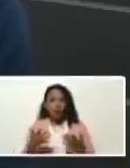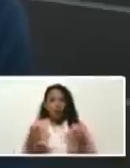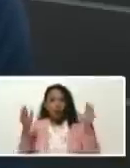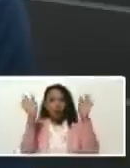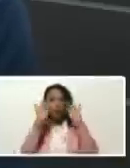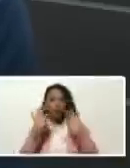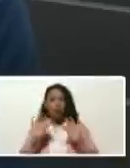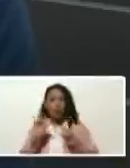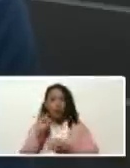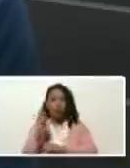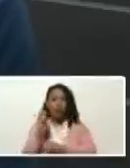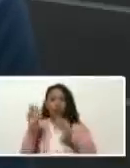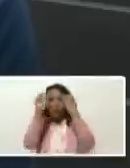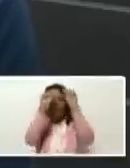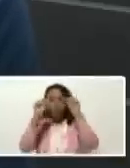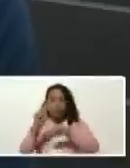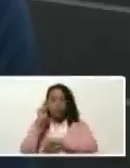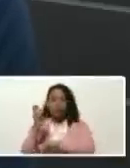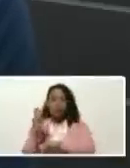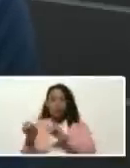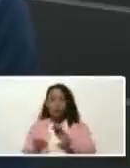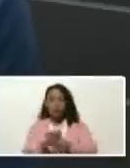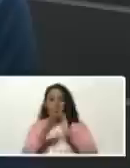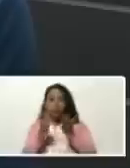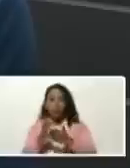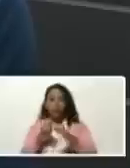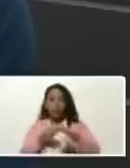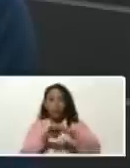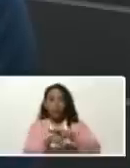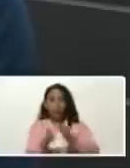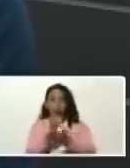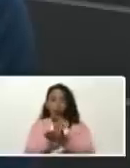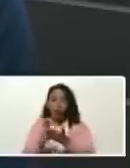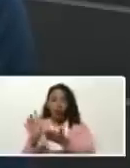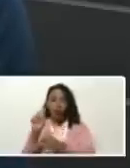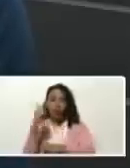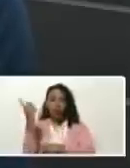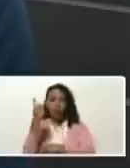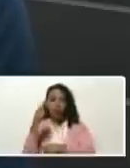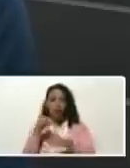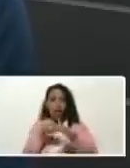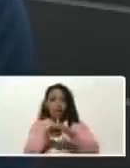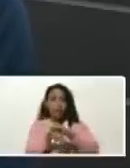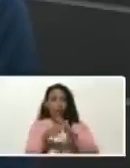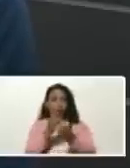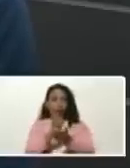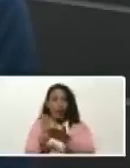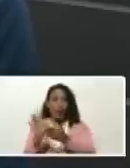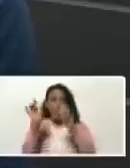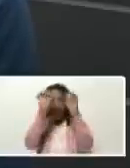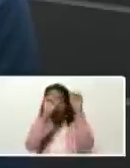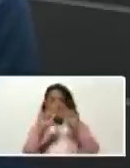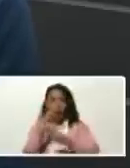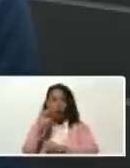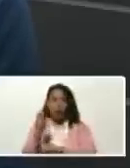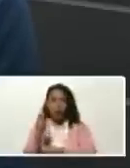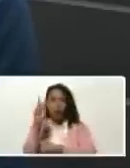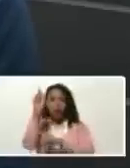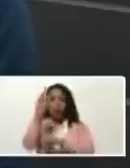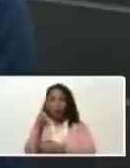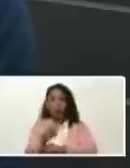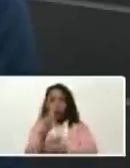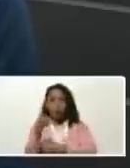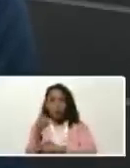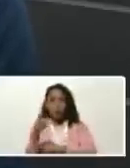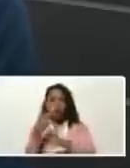financiera por ejemplo el sistema financiero mundial al acceso a crédito y no solamente el acceso a crédito y el sistema financiero sino también a